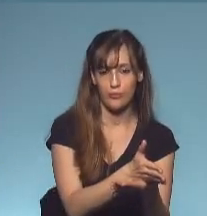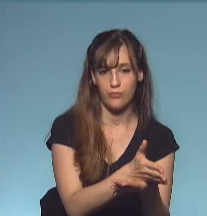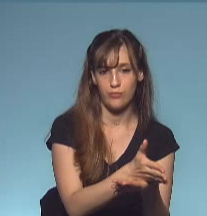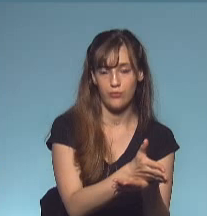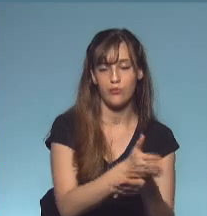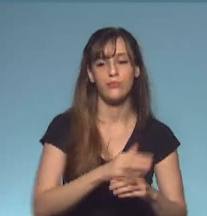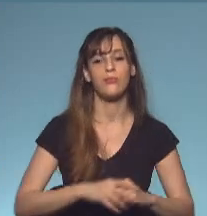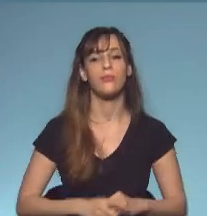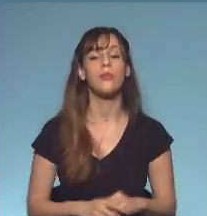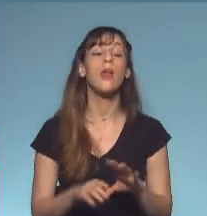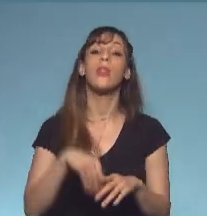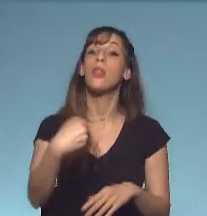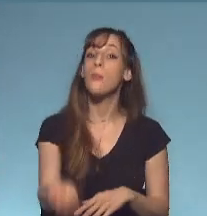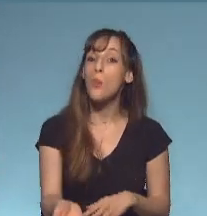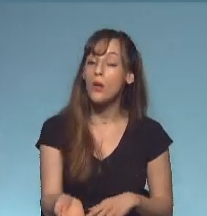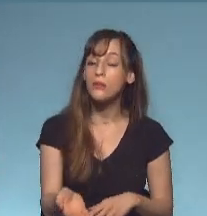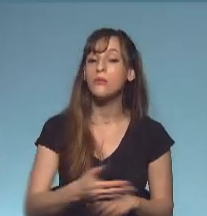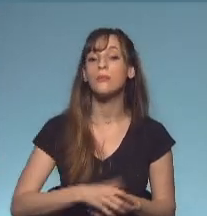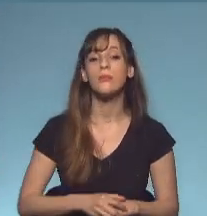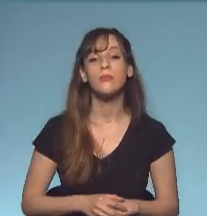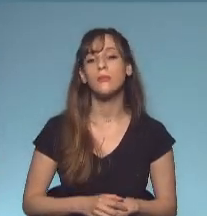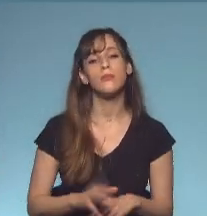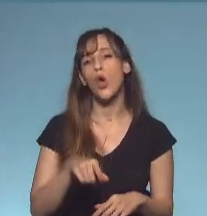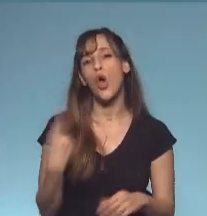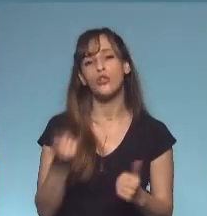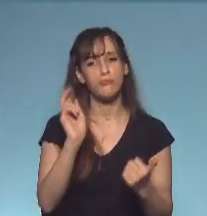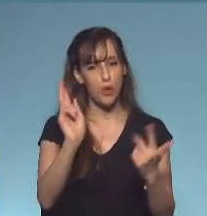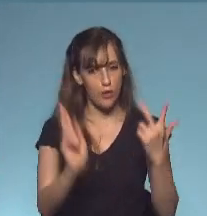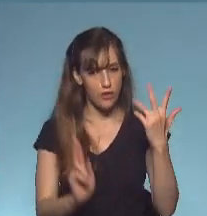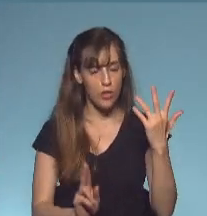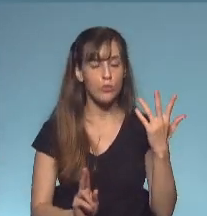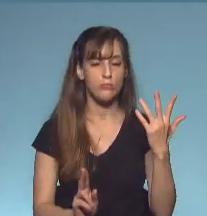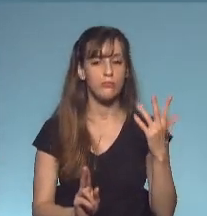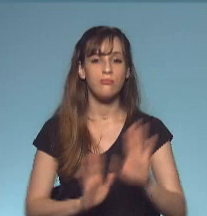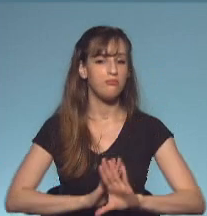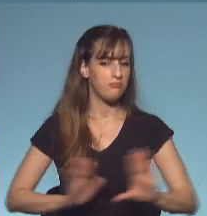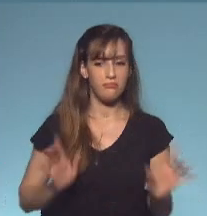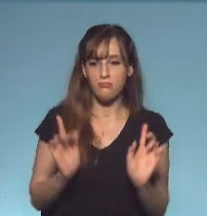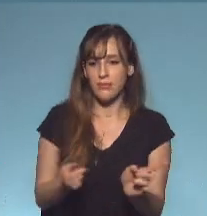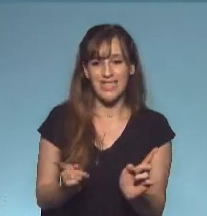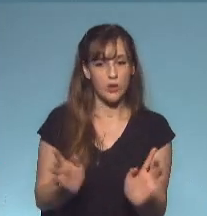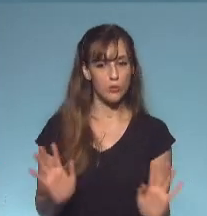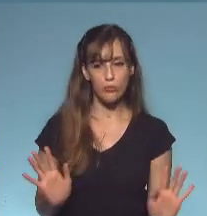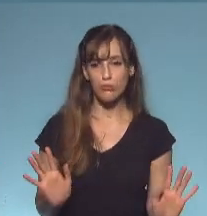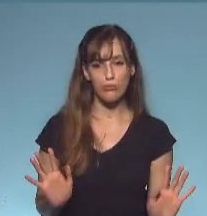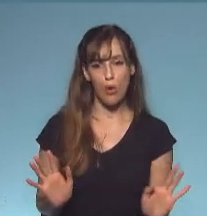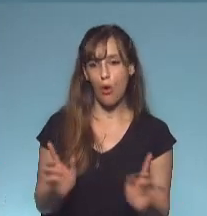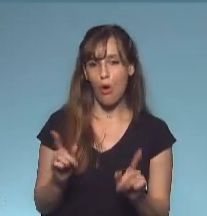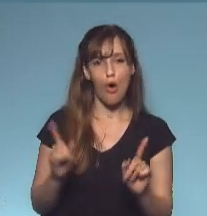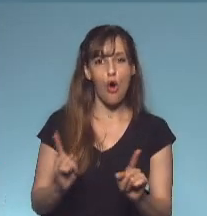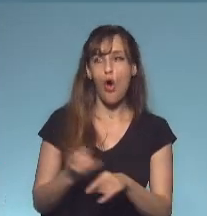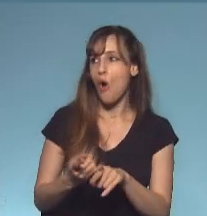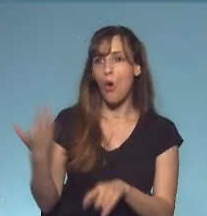El resto de las restricciones están en orden a lo que siempre venimos haciendo y